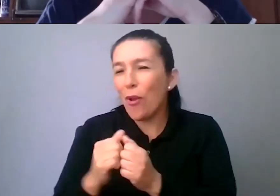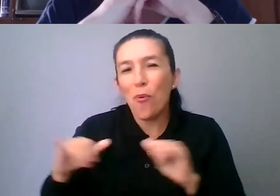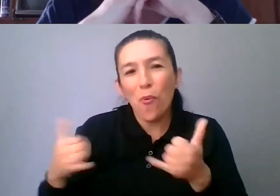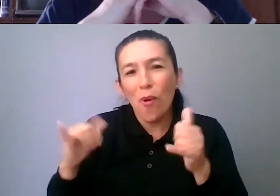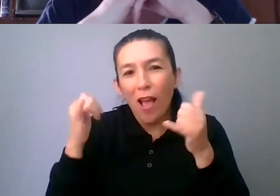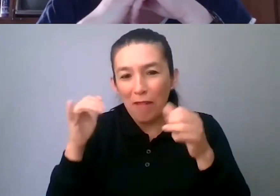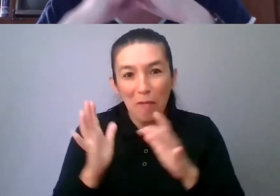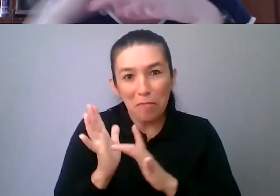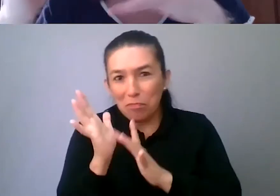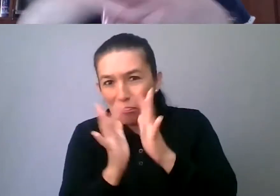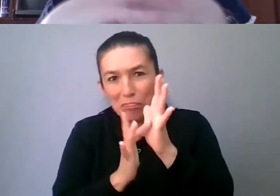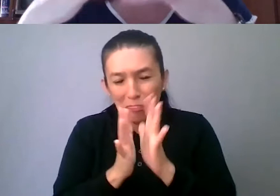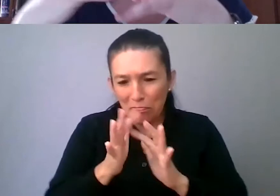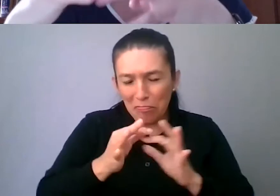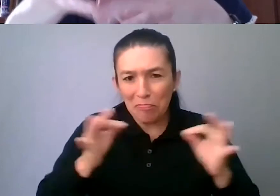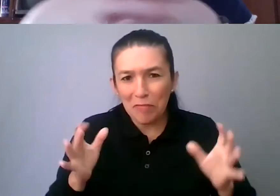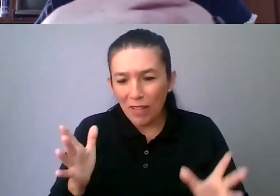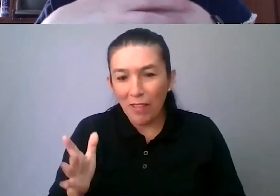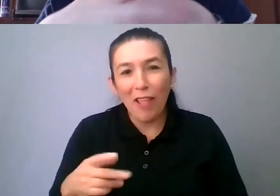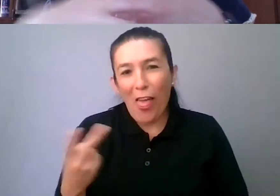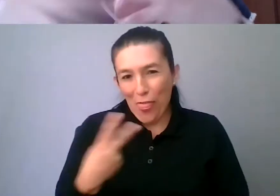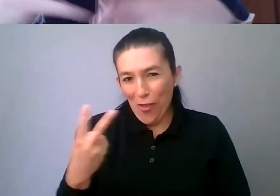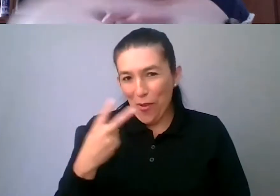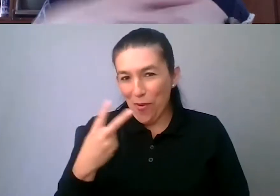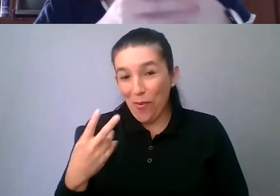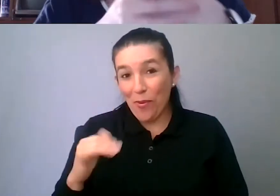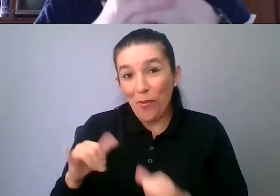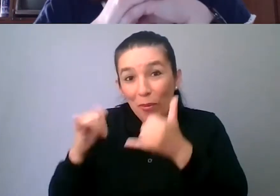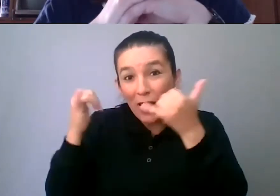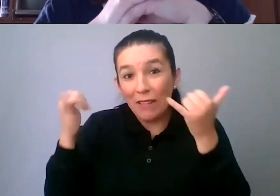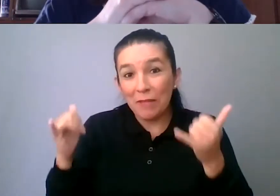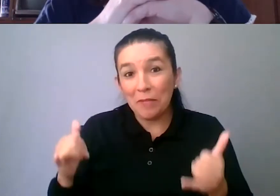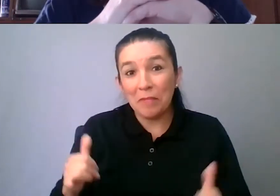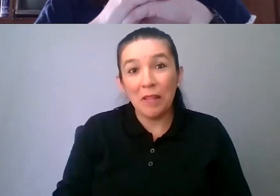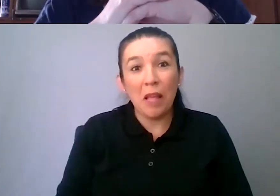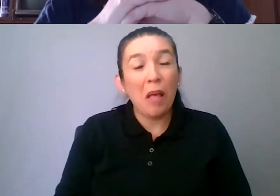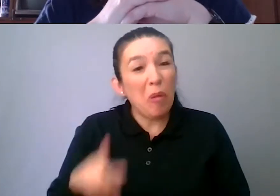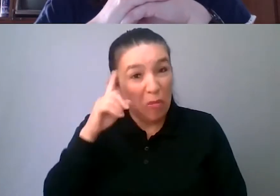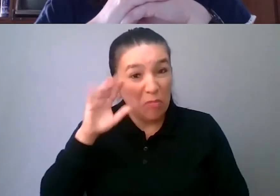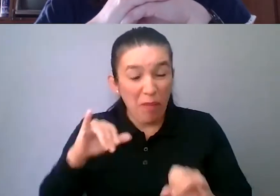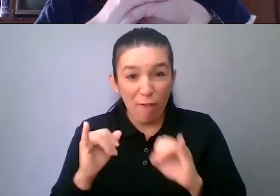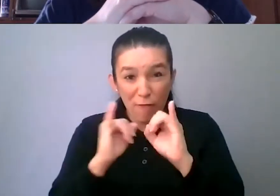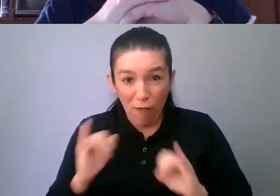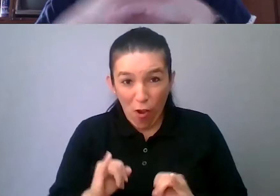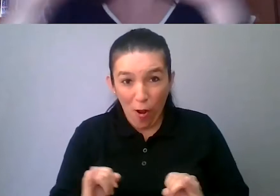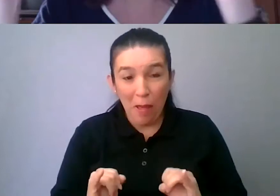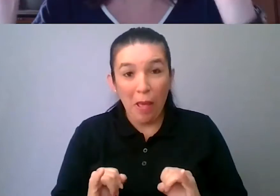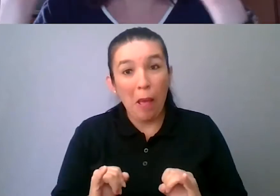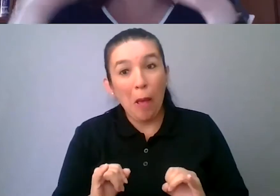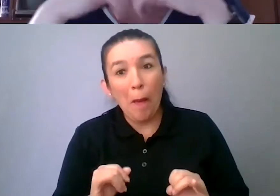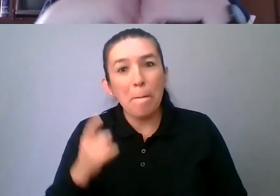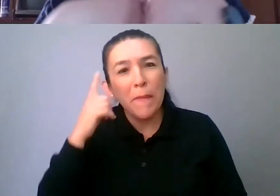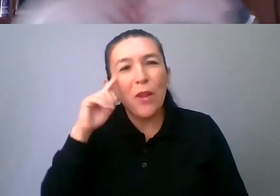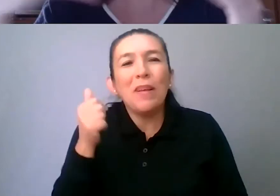a las cuerditas, y digamos un juego de a dos. Quizás no son las figuras de hilo como dice Marcela, pero es